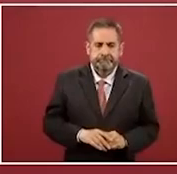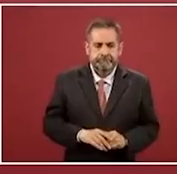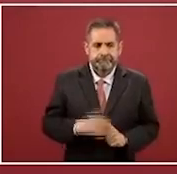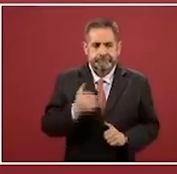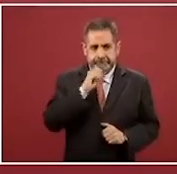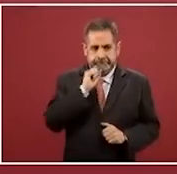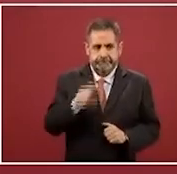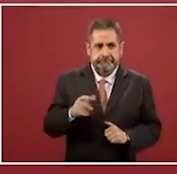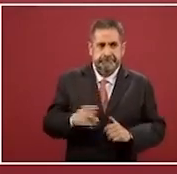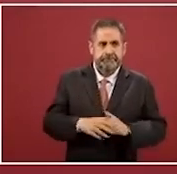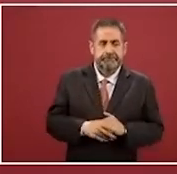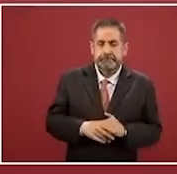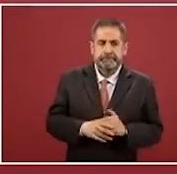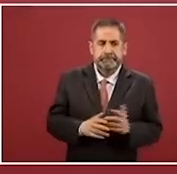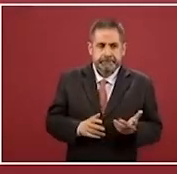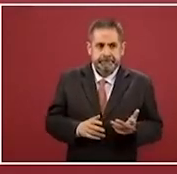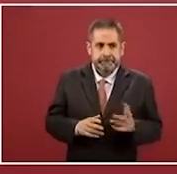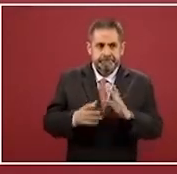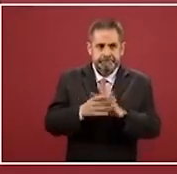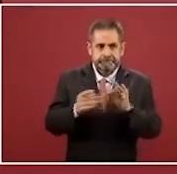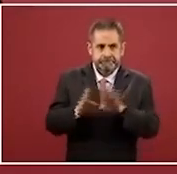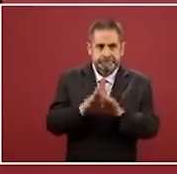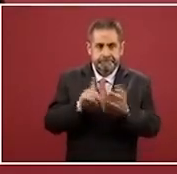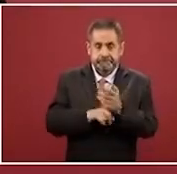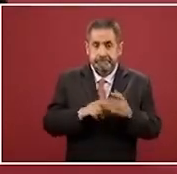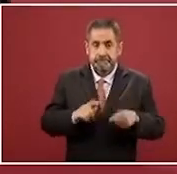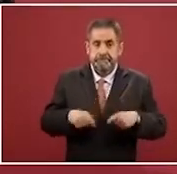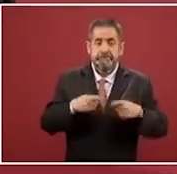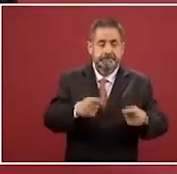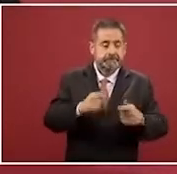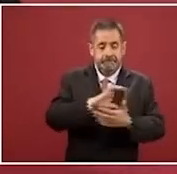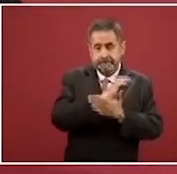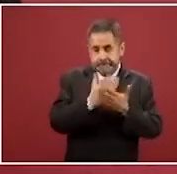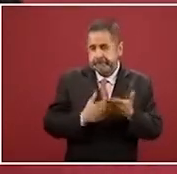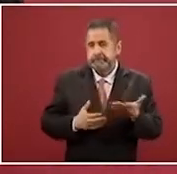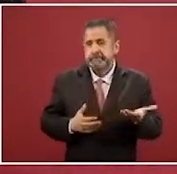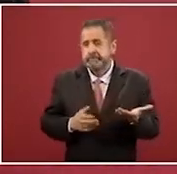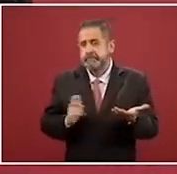Y todavía después de entregarles los contratos,